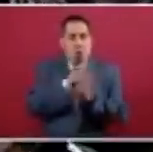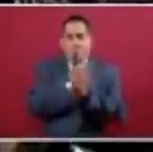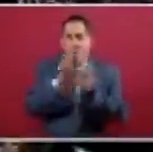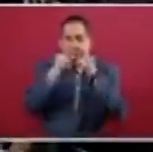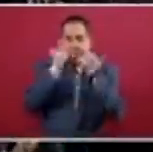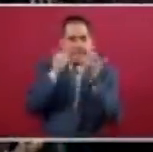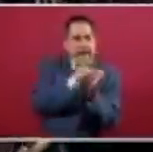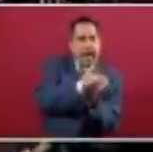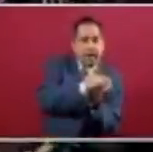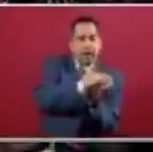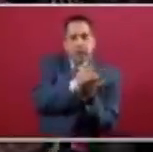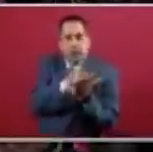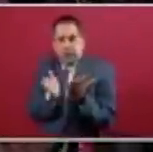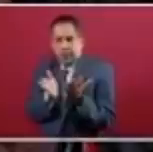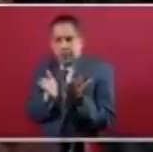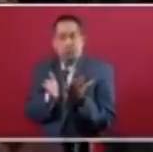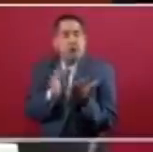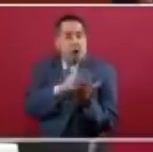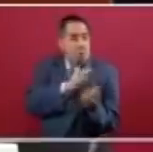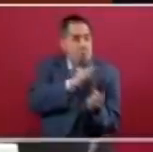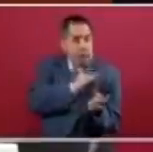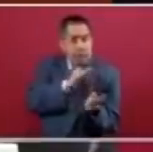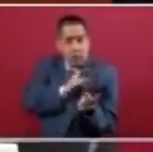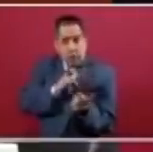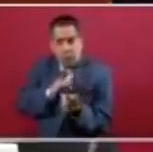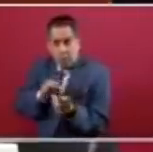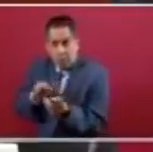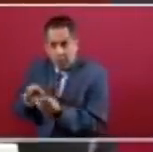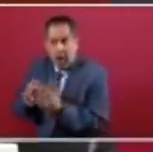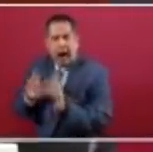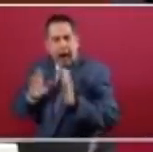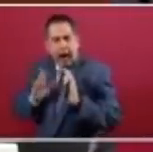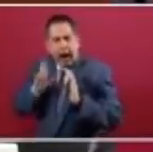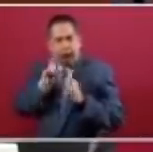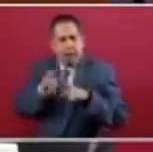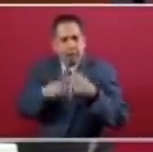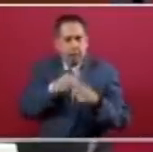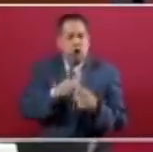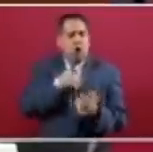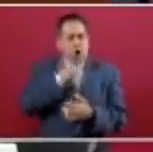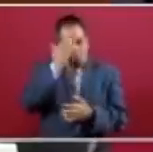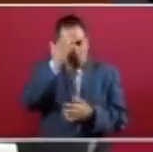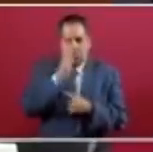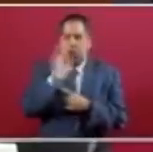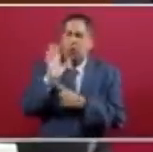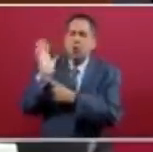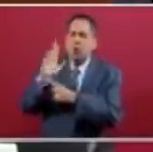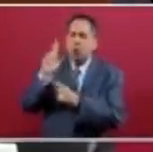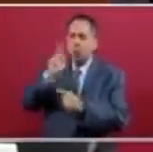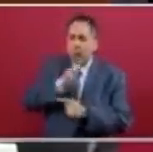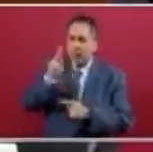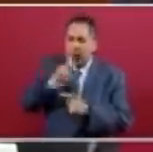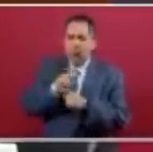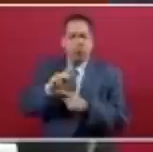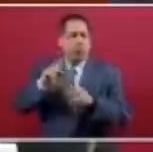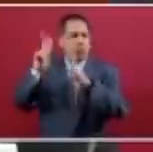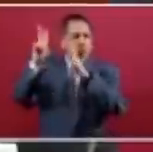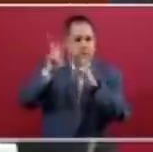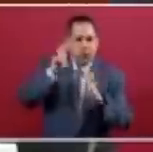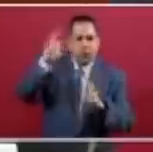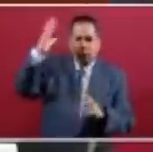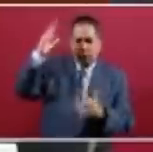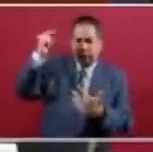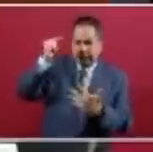fuentes de energía posibles, todas, así como las conocidas, eólica, voltaica,